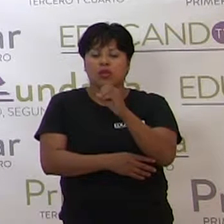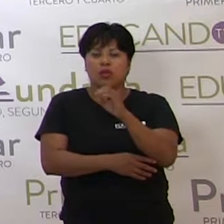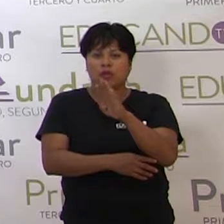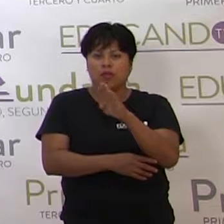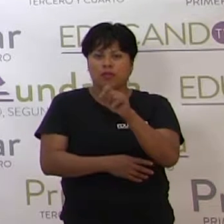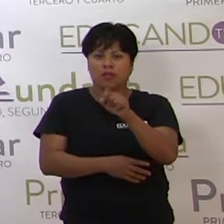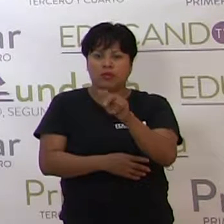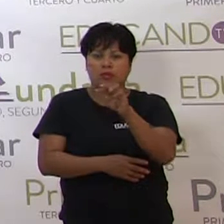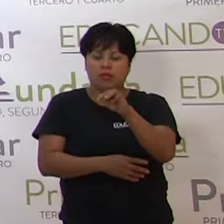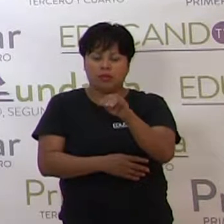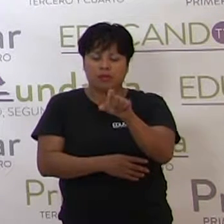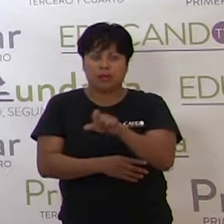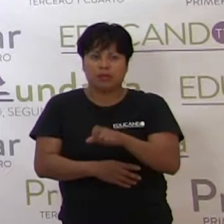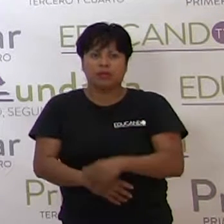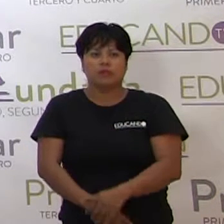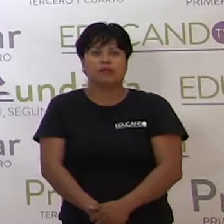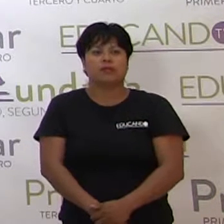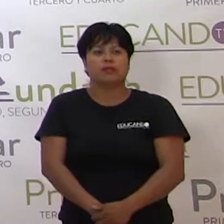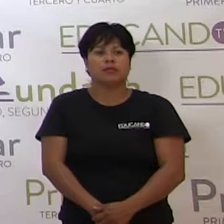www.educandotv.oaxaca.gob.mx.